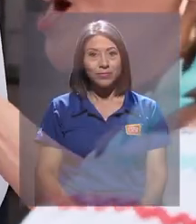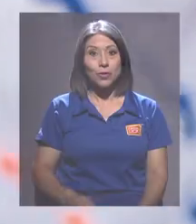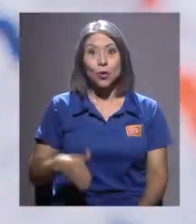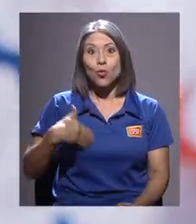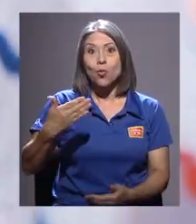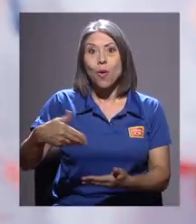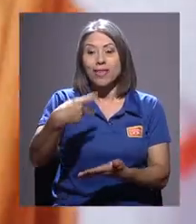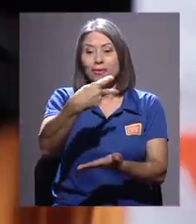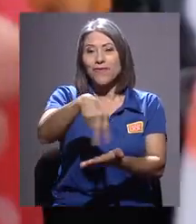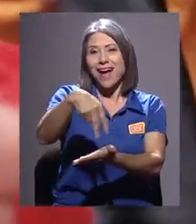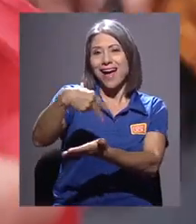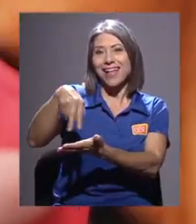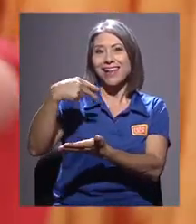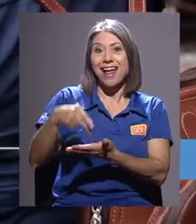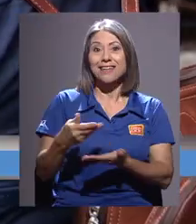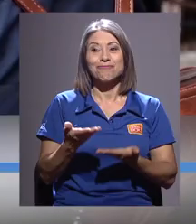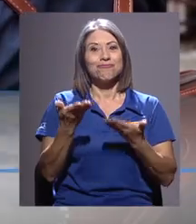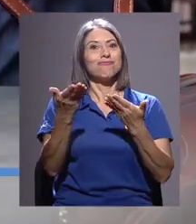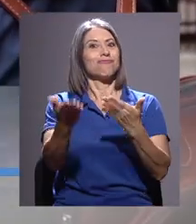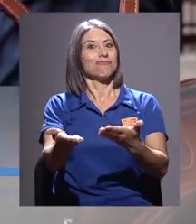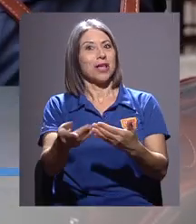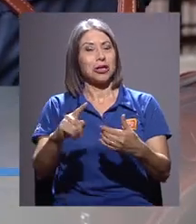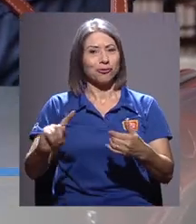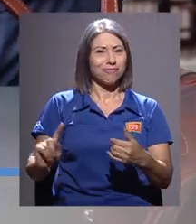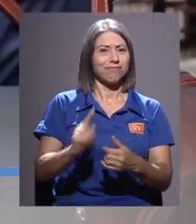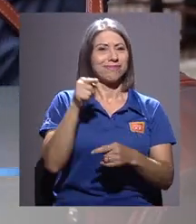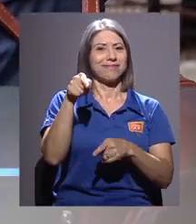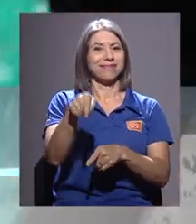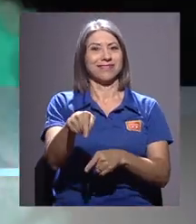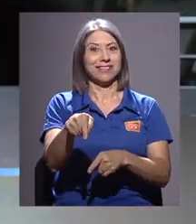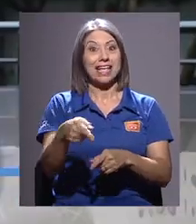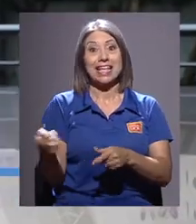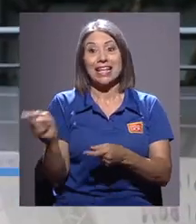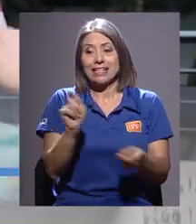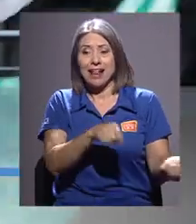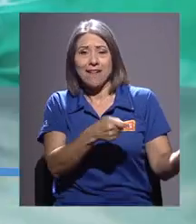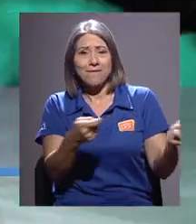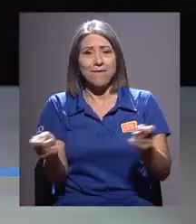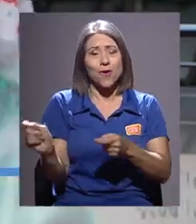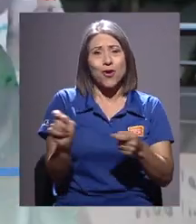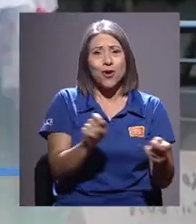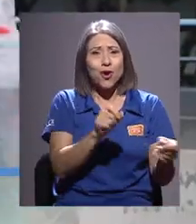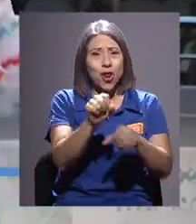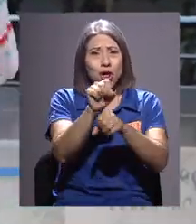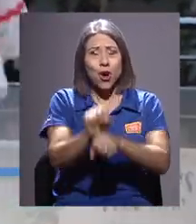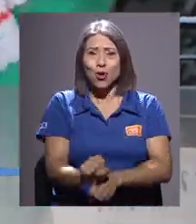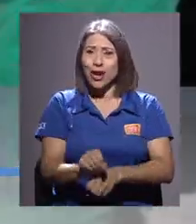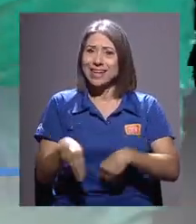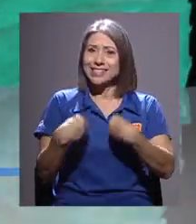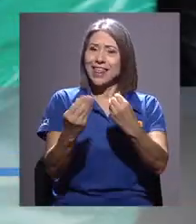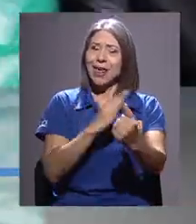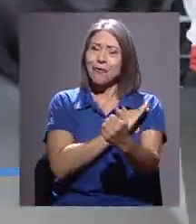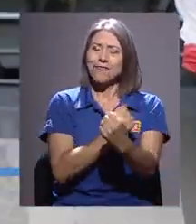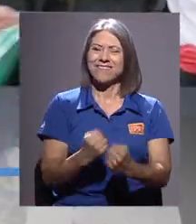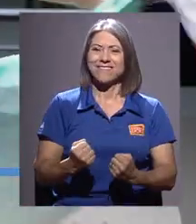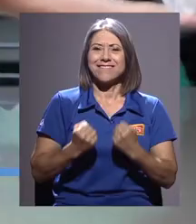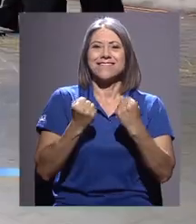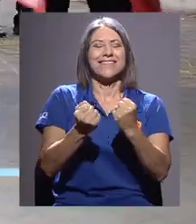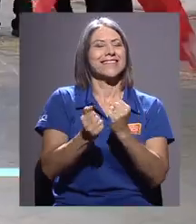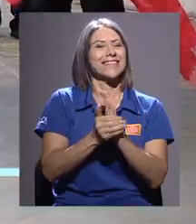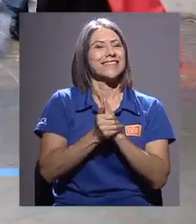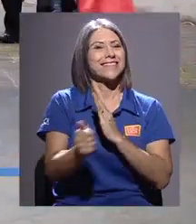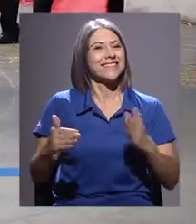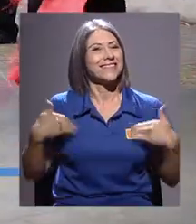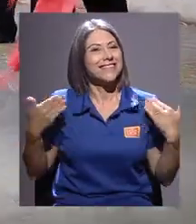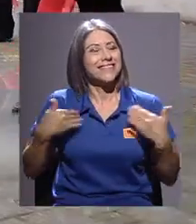Cuando de bailar se trata, están en primera fila. Y es que el folclore les ha aportado vitalidad, alegría y